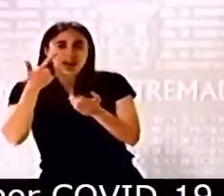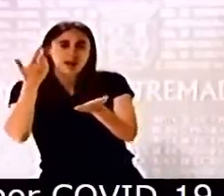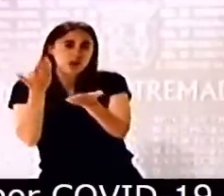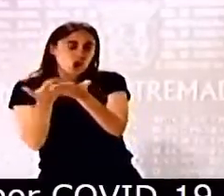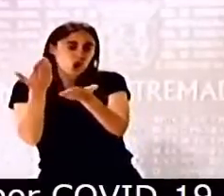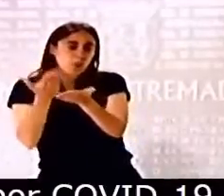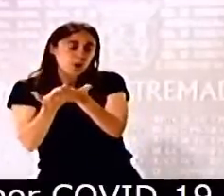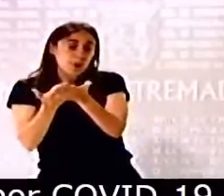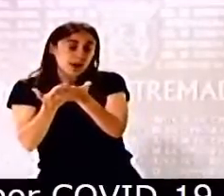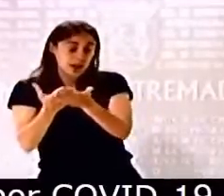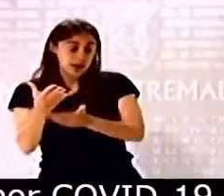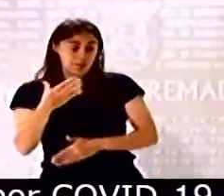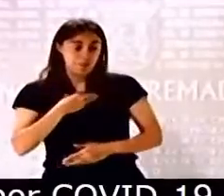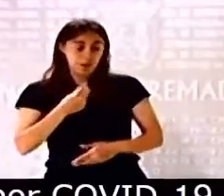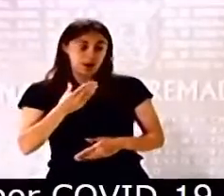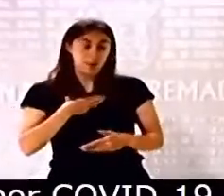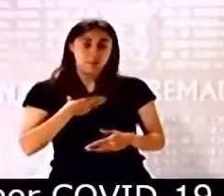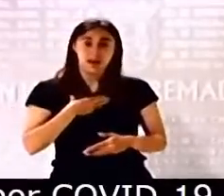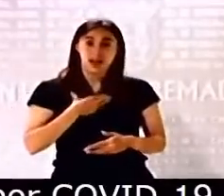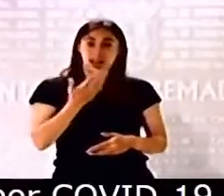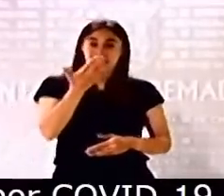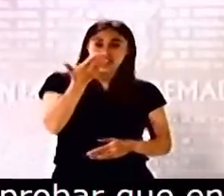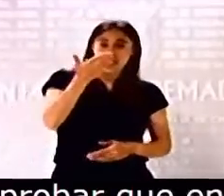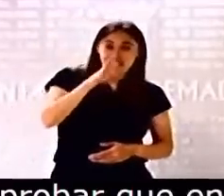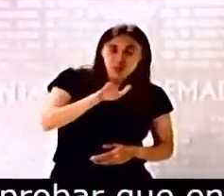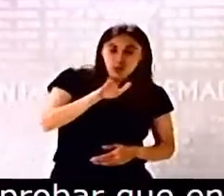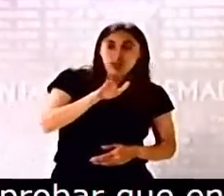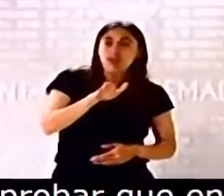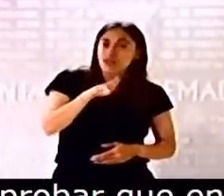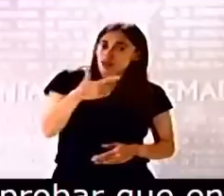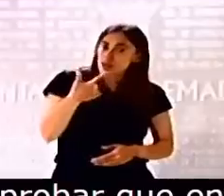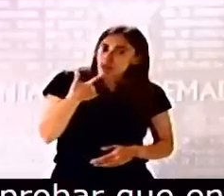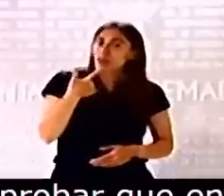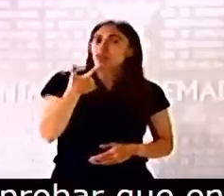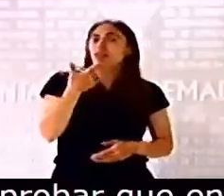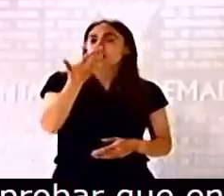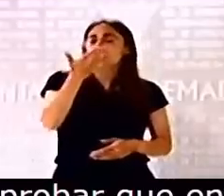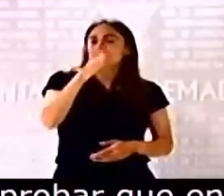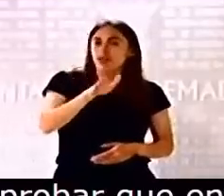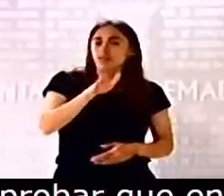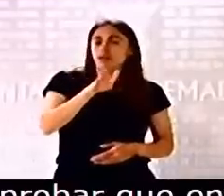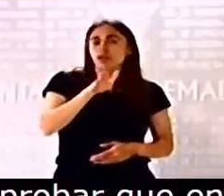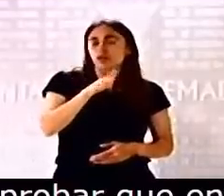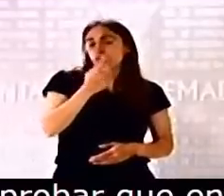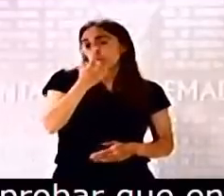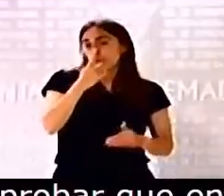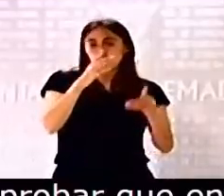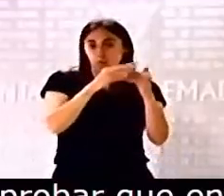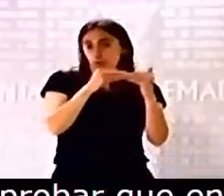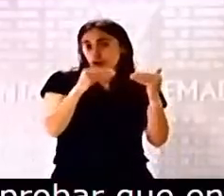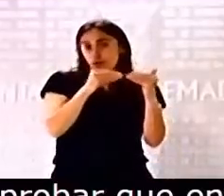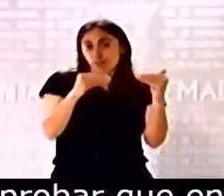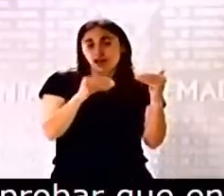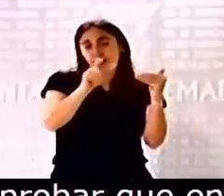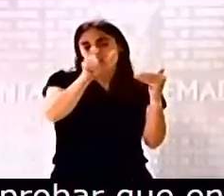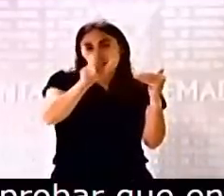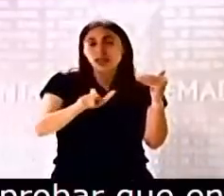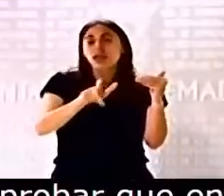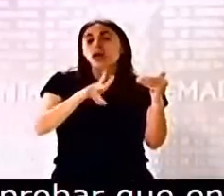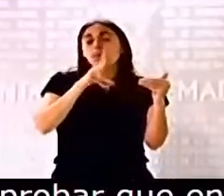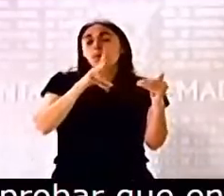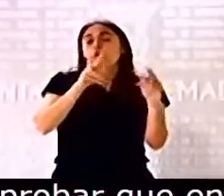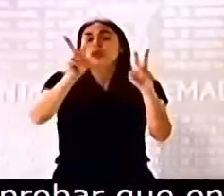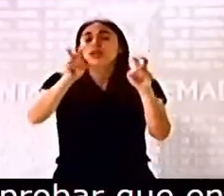certificado de defunción del facultativo ha certificado el fallecimiento de un determinado paciente por razón del